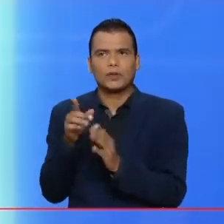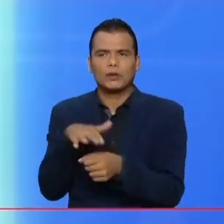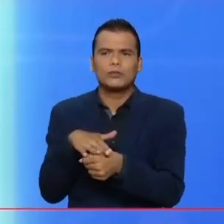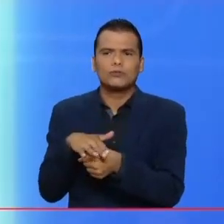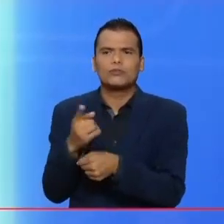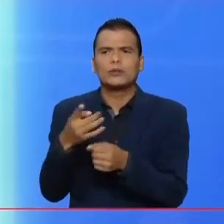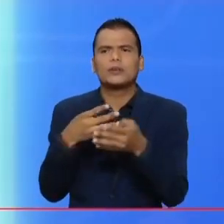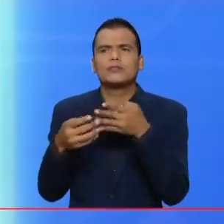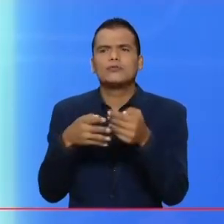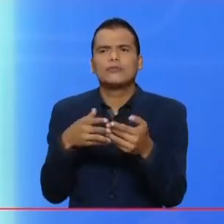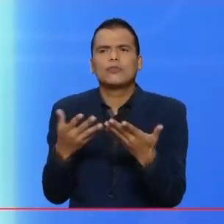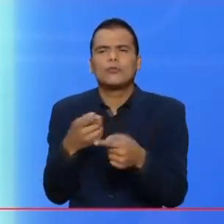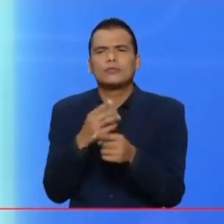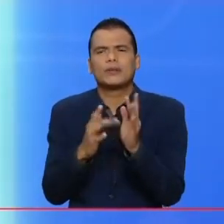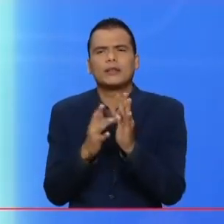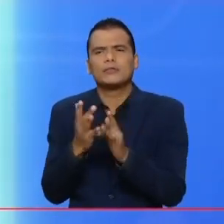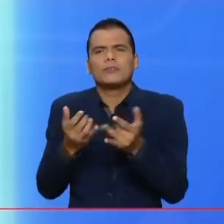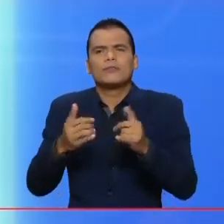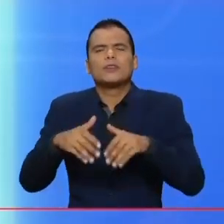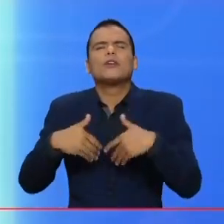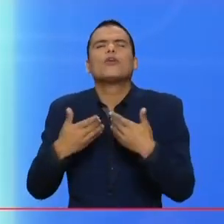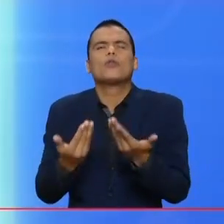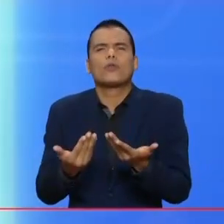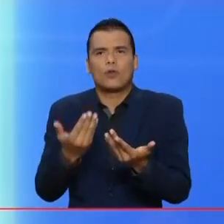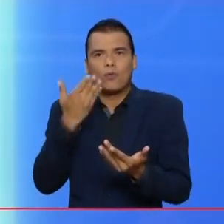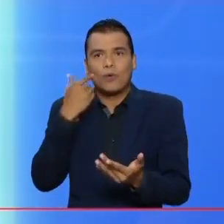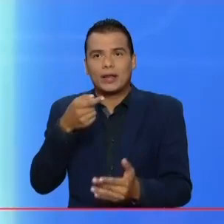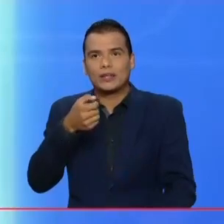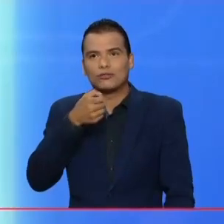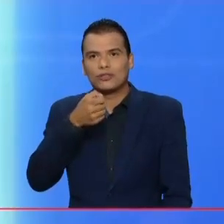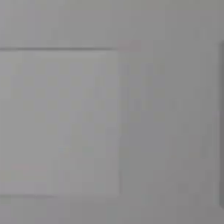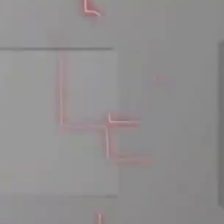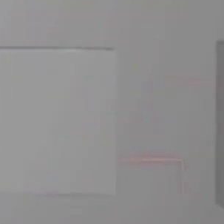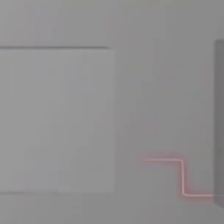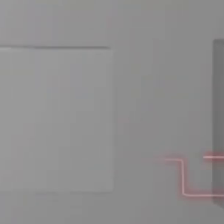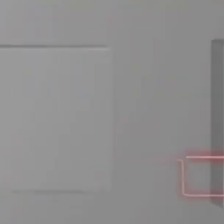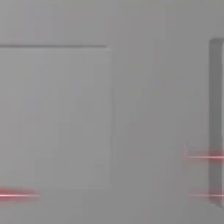panorama al término de este fin de semana. Gisela, hola, buenas tardes.